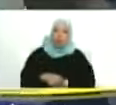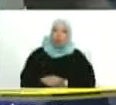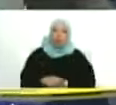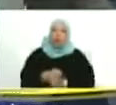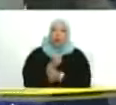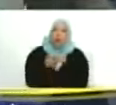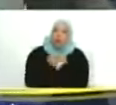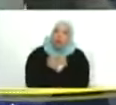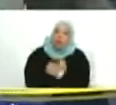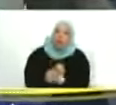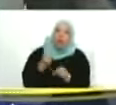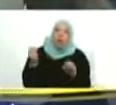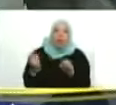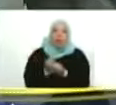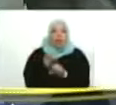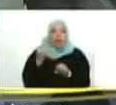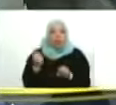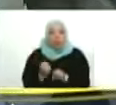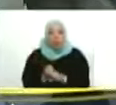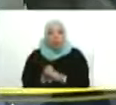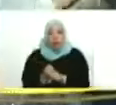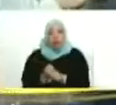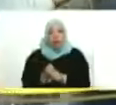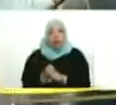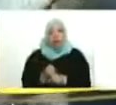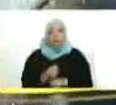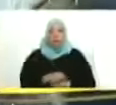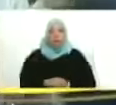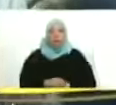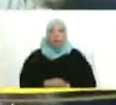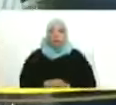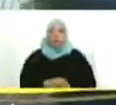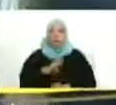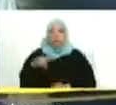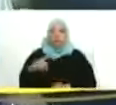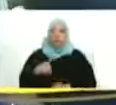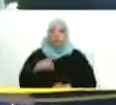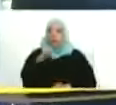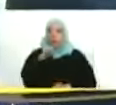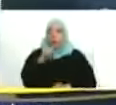El amor, el trabajo y el nuevo modelo